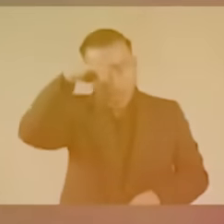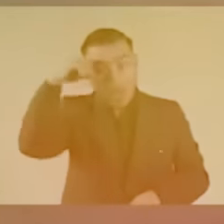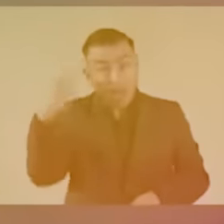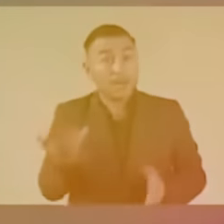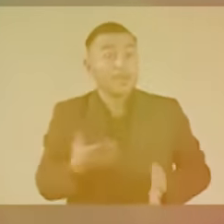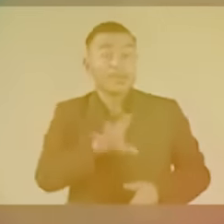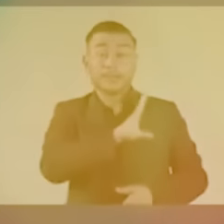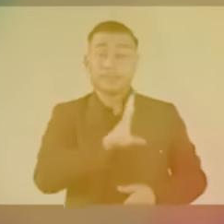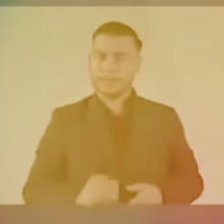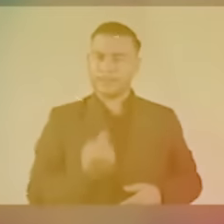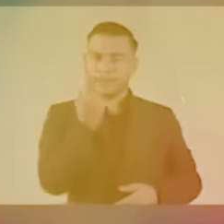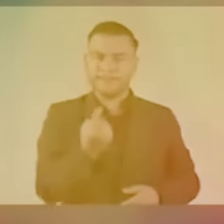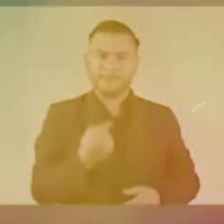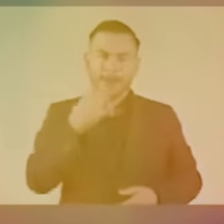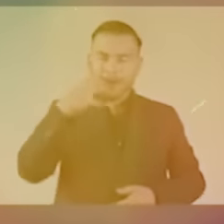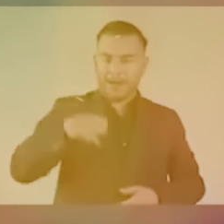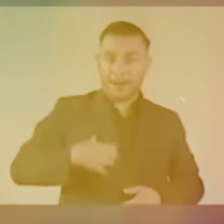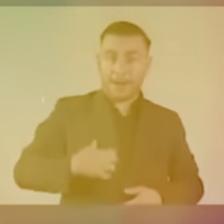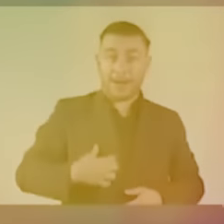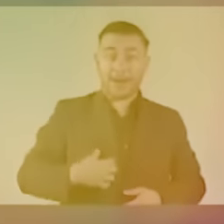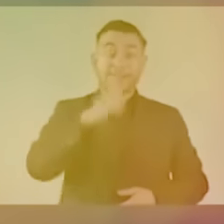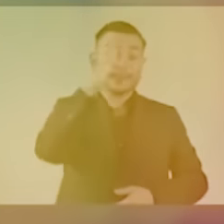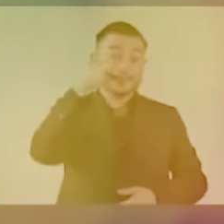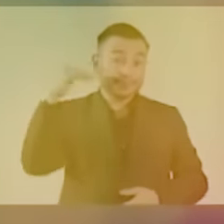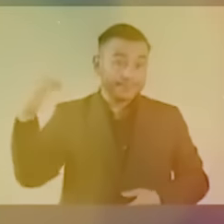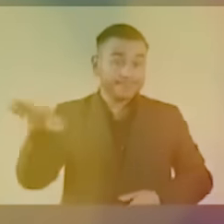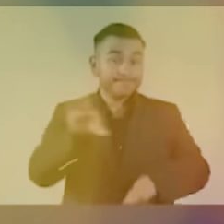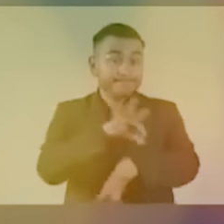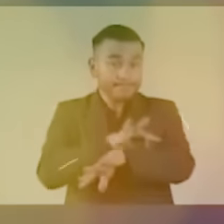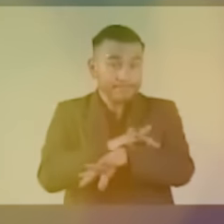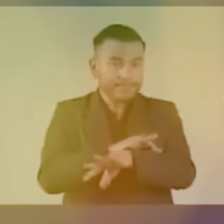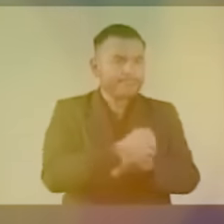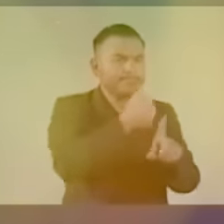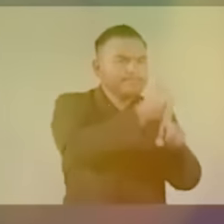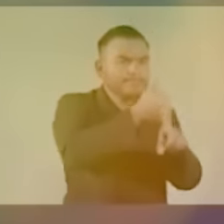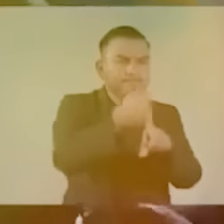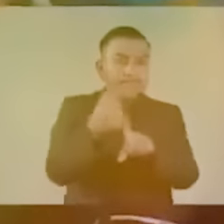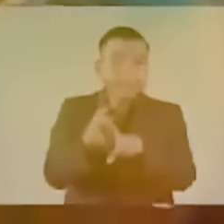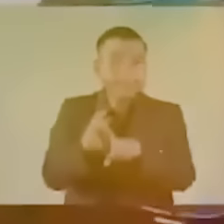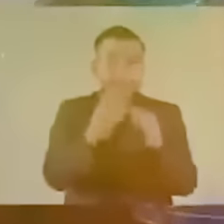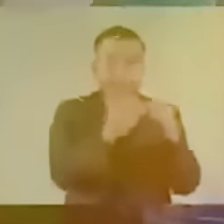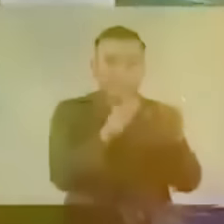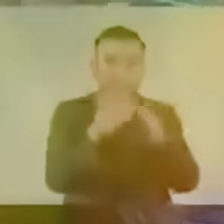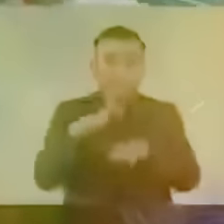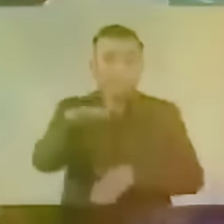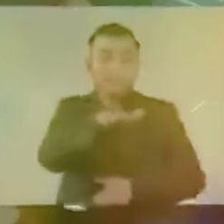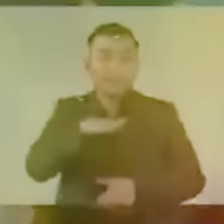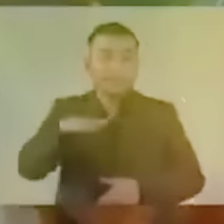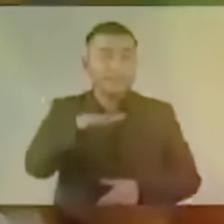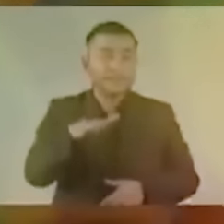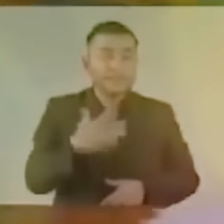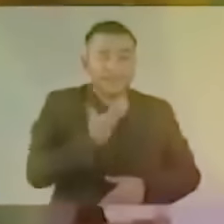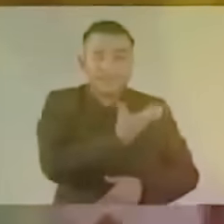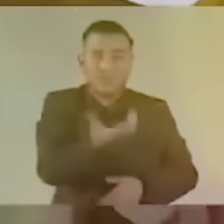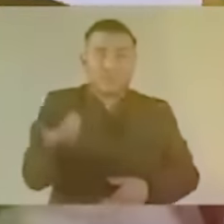que los salvadoreños se sientan orgullosos de su país. Cada uno de ustedes, en cada área, les compete que